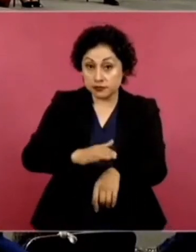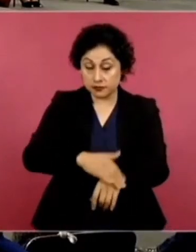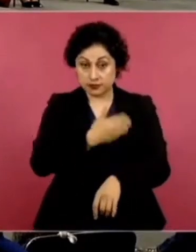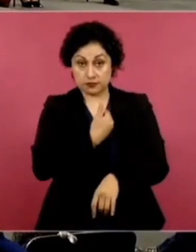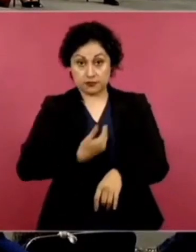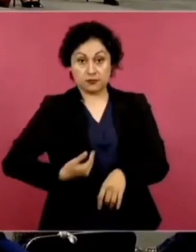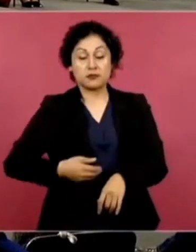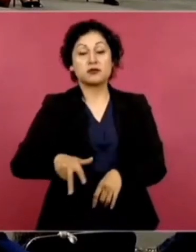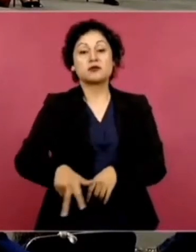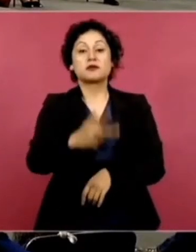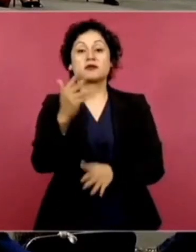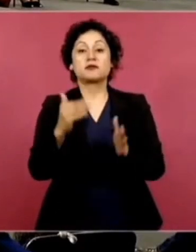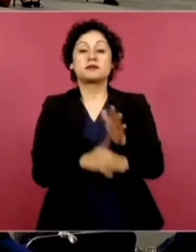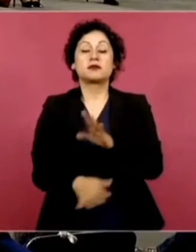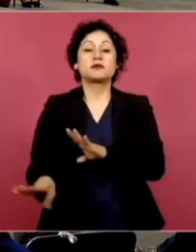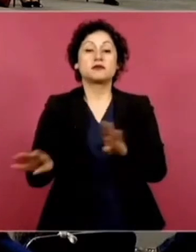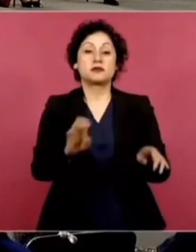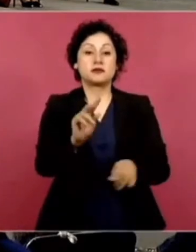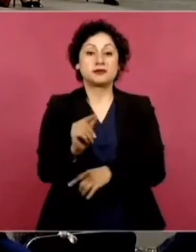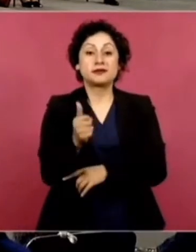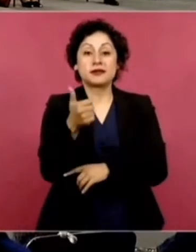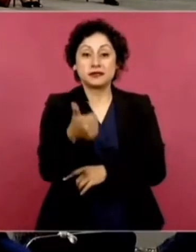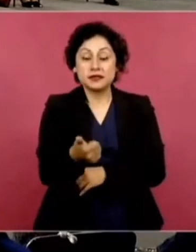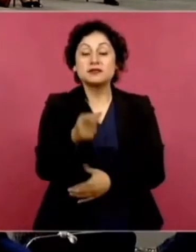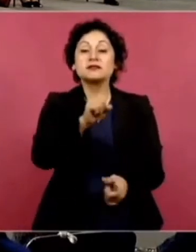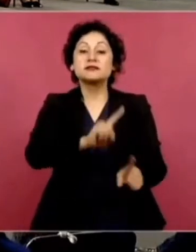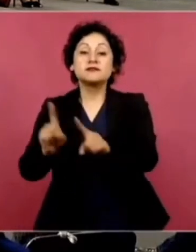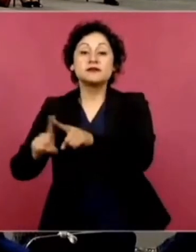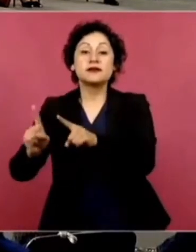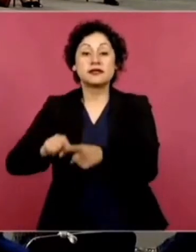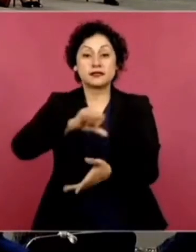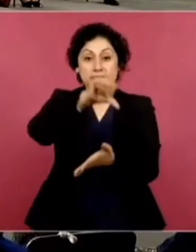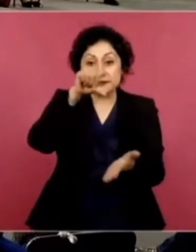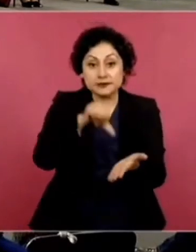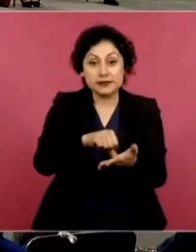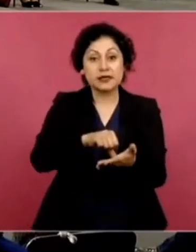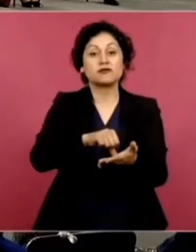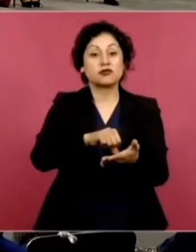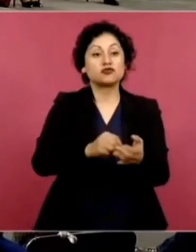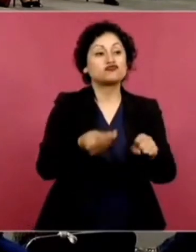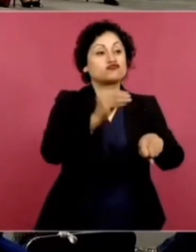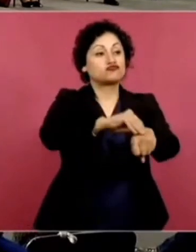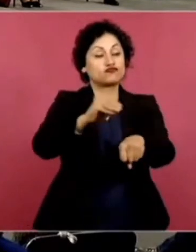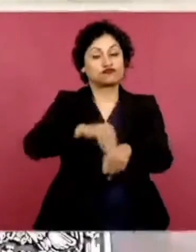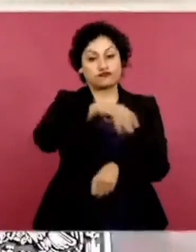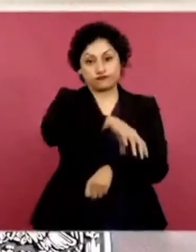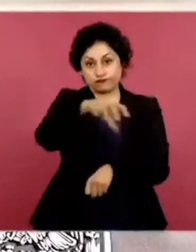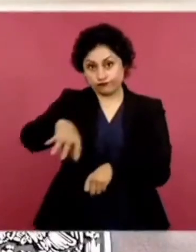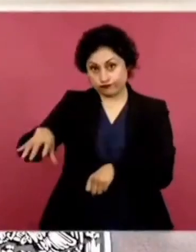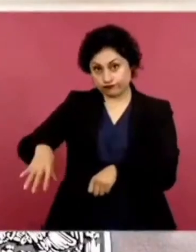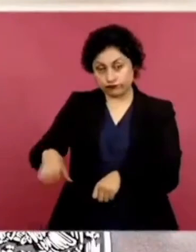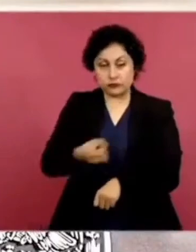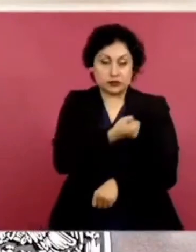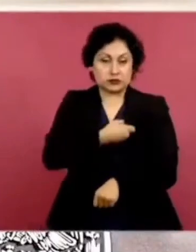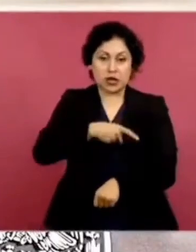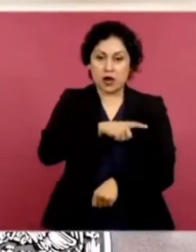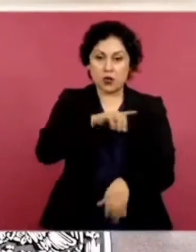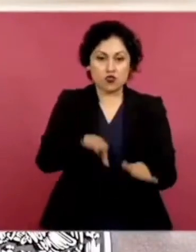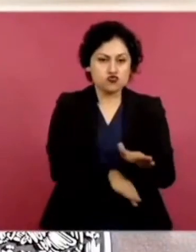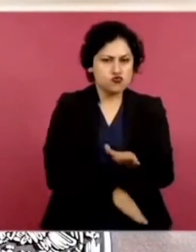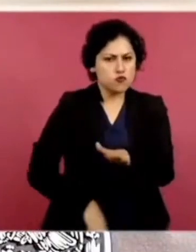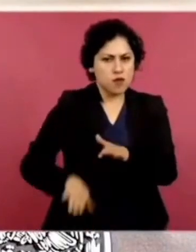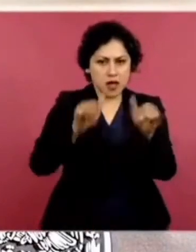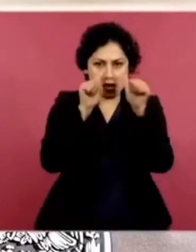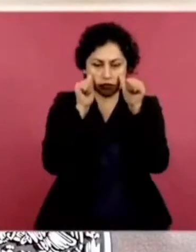13,966 centros de salud, es decir, centros de salud para la atención primaria, para el primer nivel de atención, que ahí es en